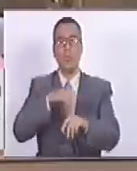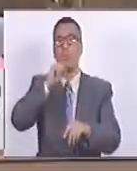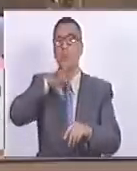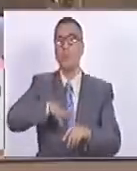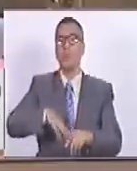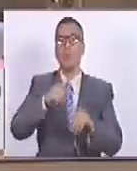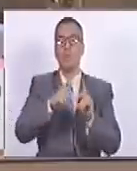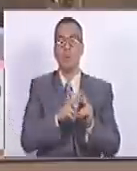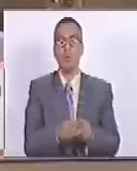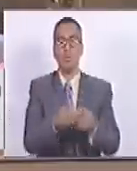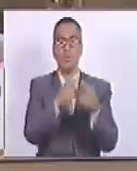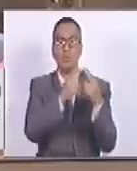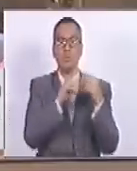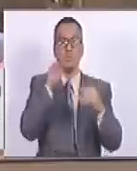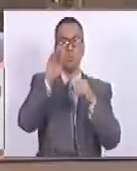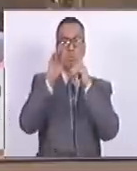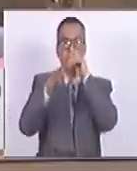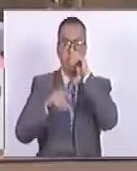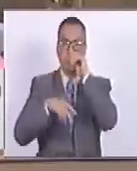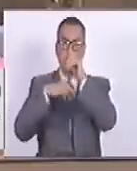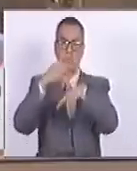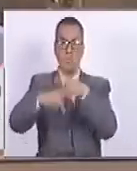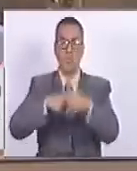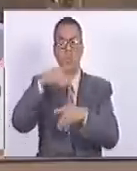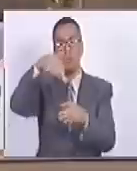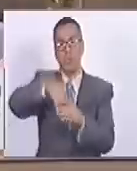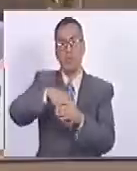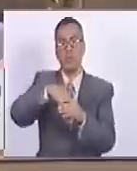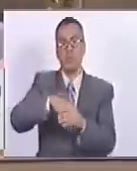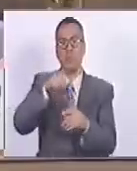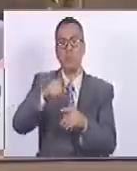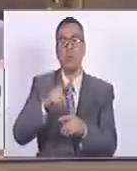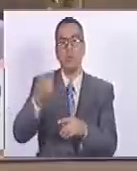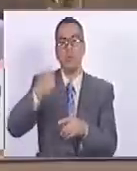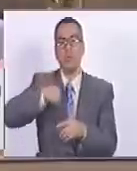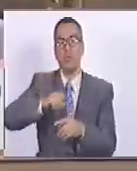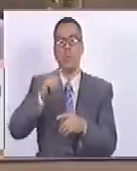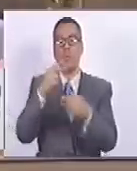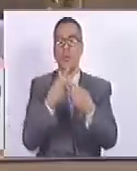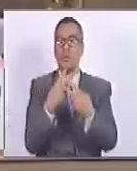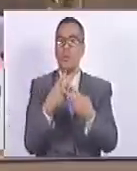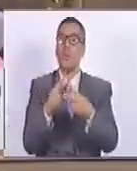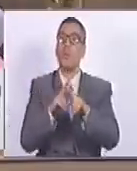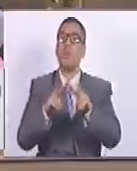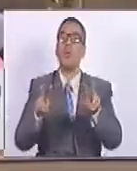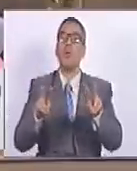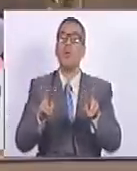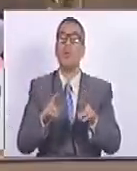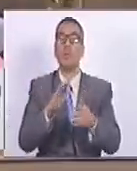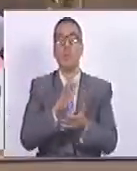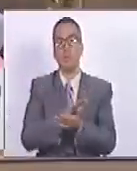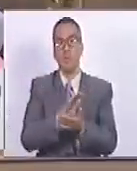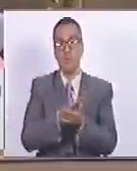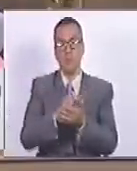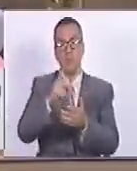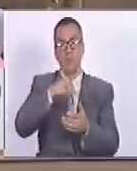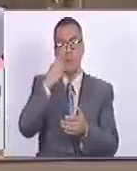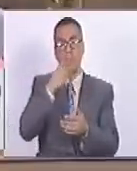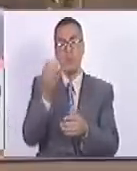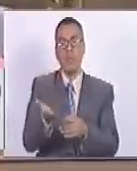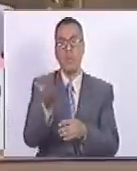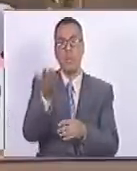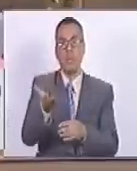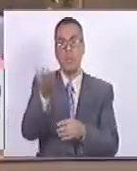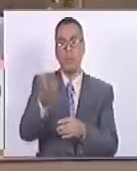histórico signado por futuros procesos electorales, en los cuales la paz y la estabilidad política son